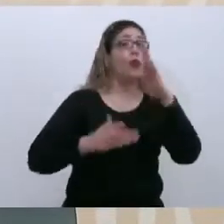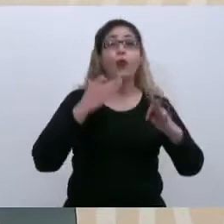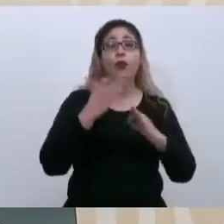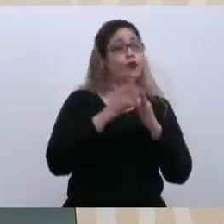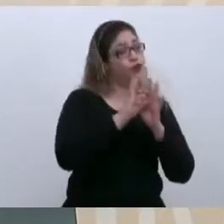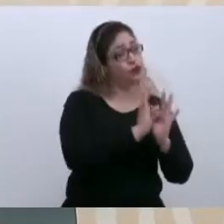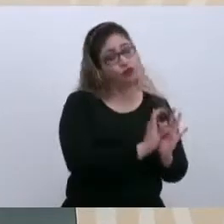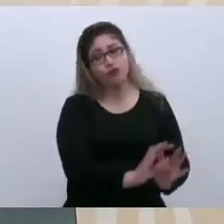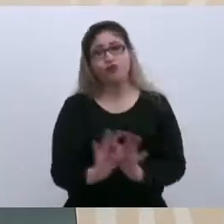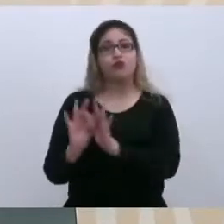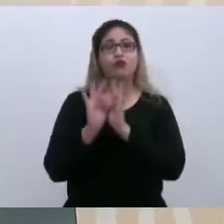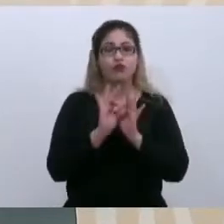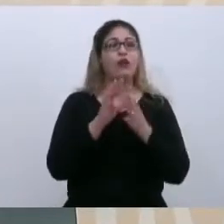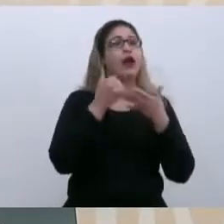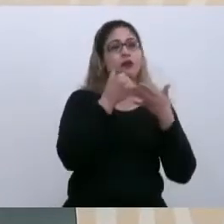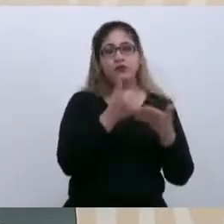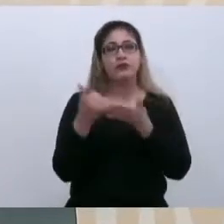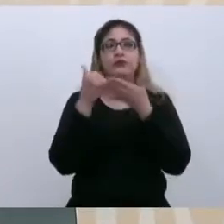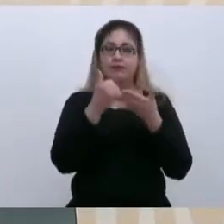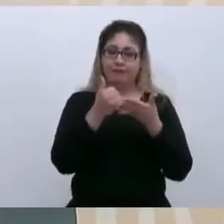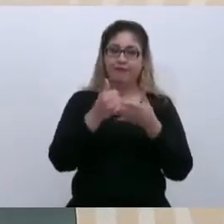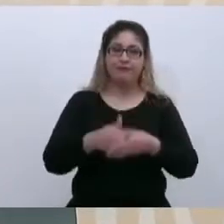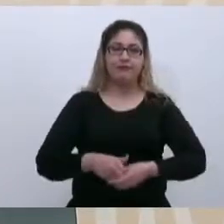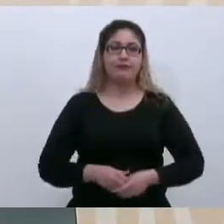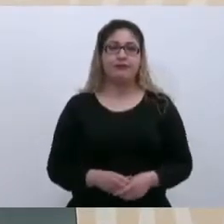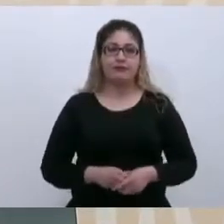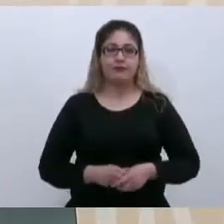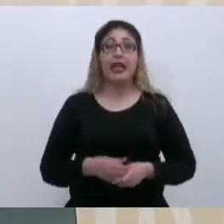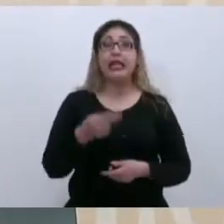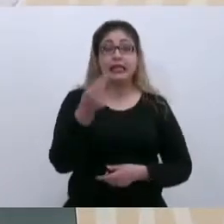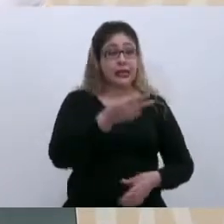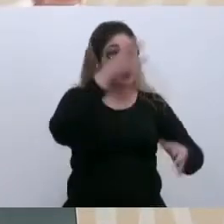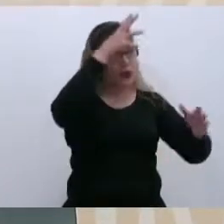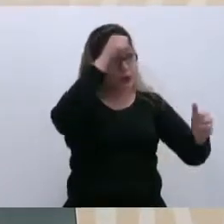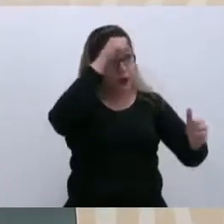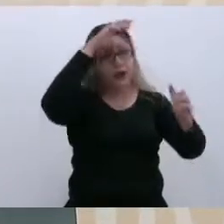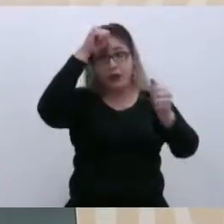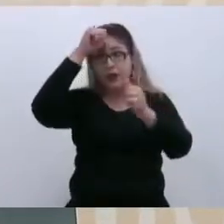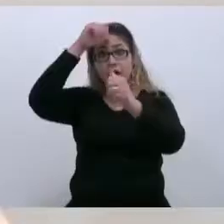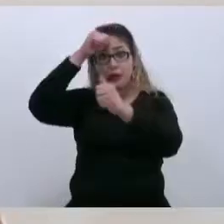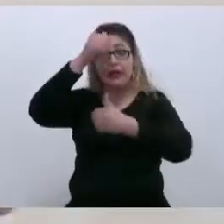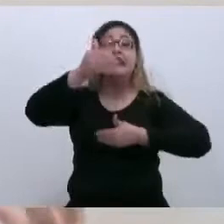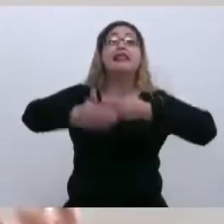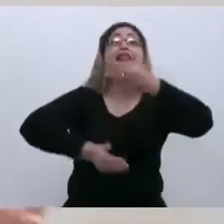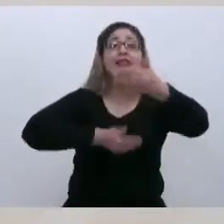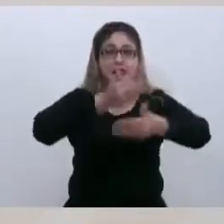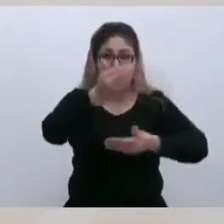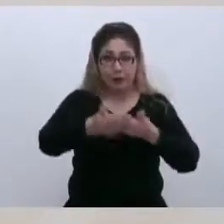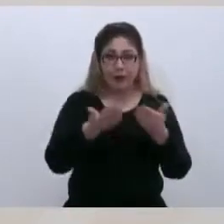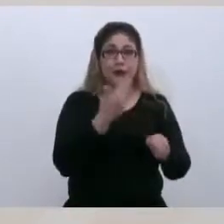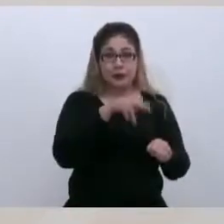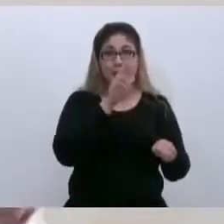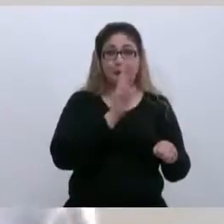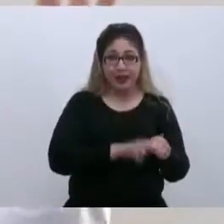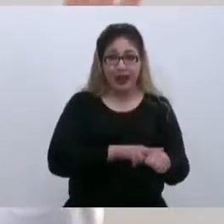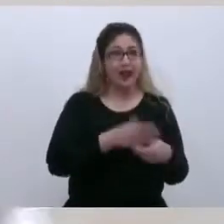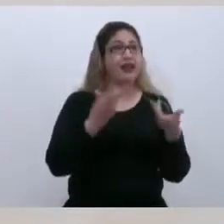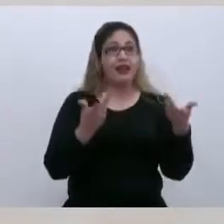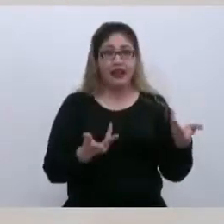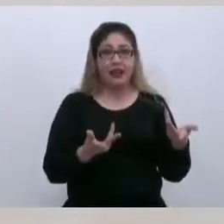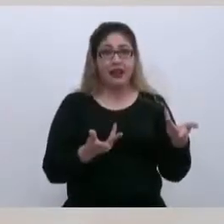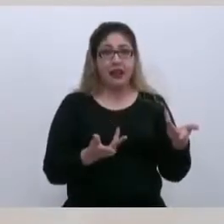podemos avanzar poniéndonos de acuerdo para que efectivamente la sustitución del hospital que tiene el gobierno